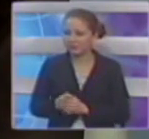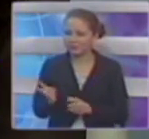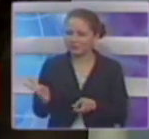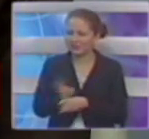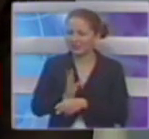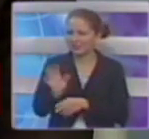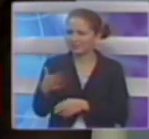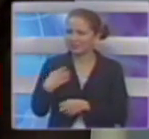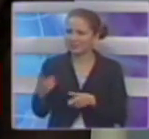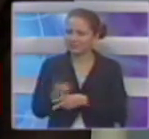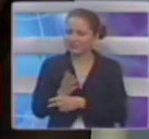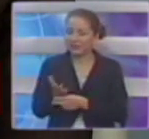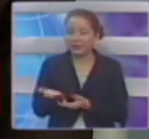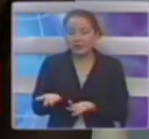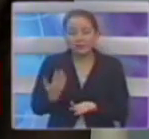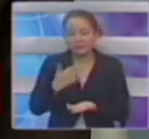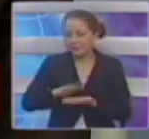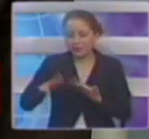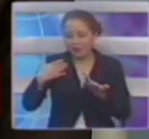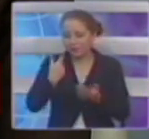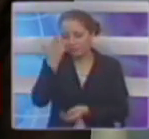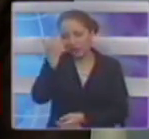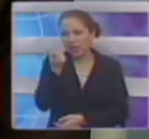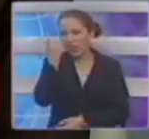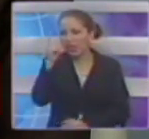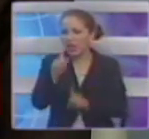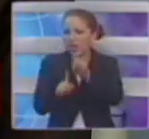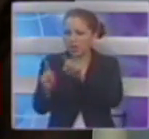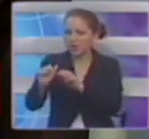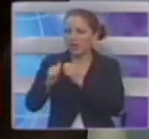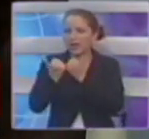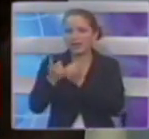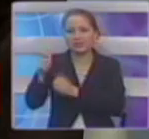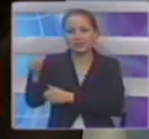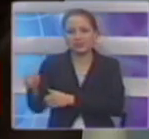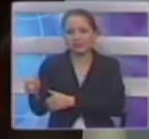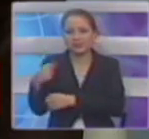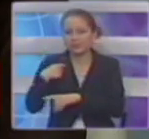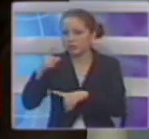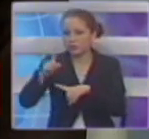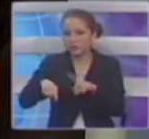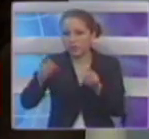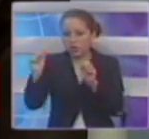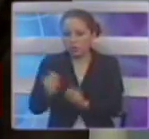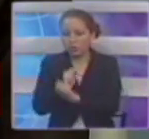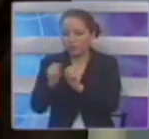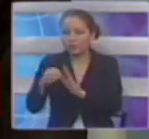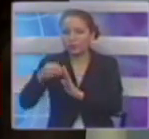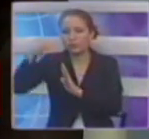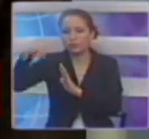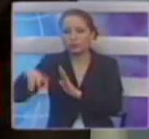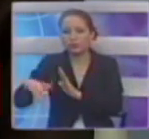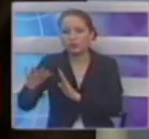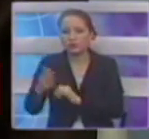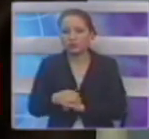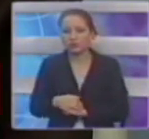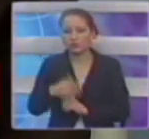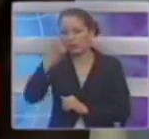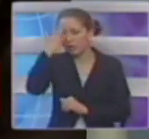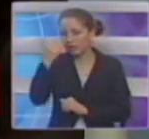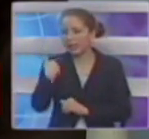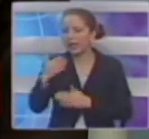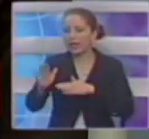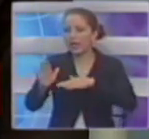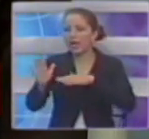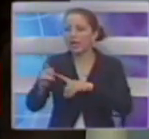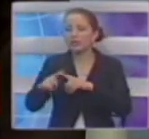extremista. Pero yo entiendo que en otros casos algunos asambleístas no pudieron hacer esa donación porque tenían